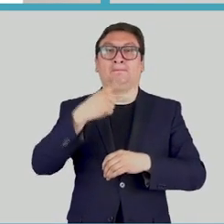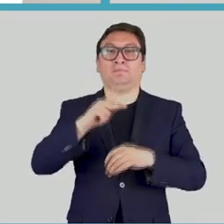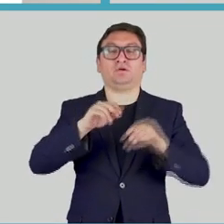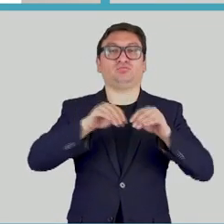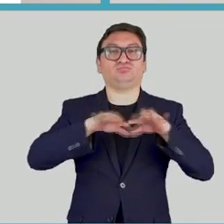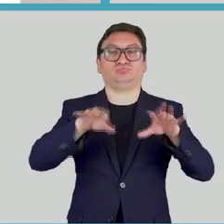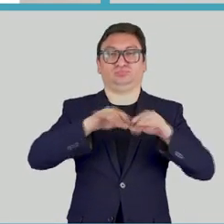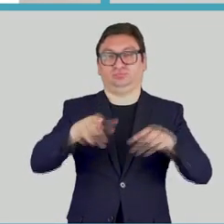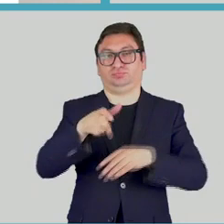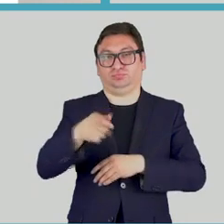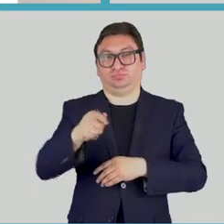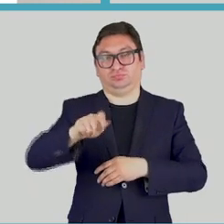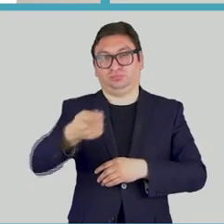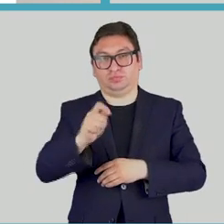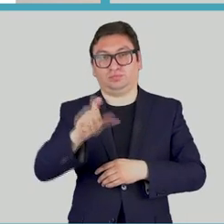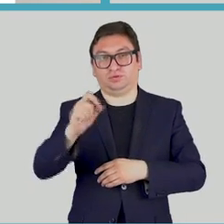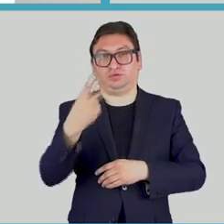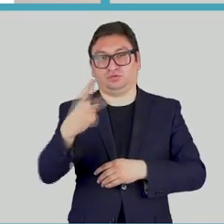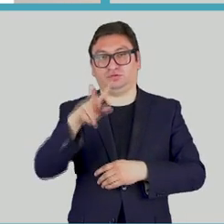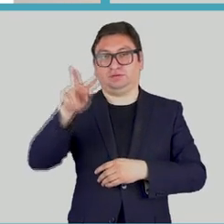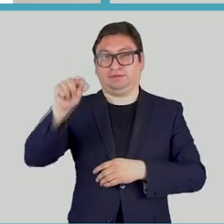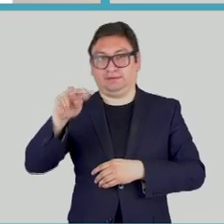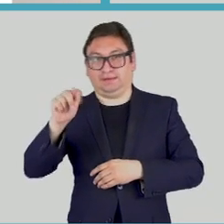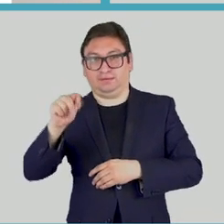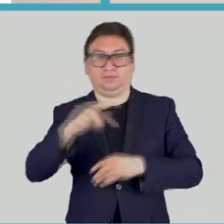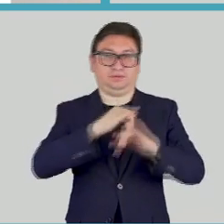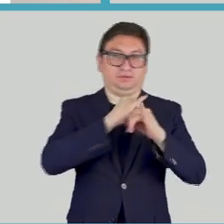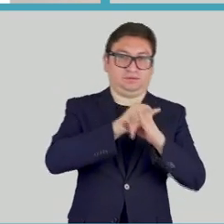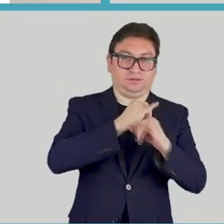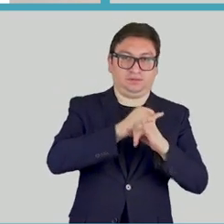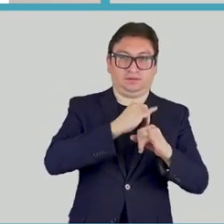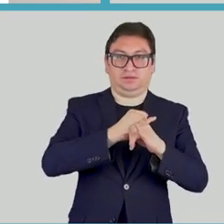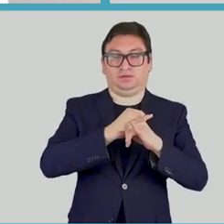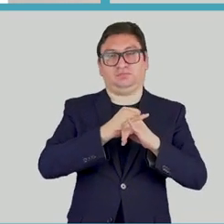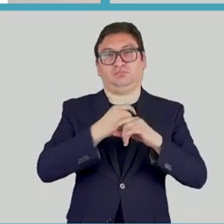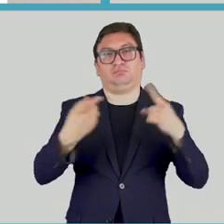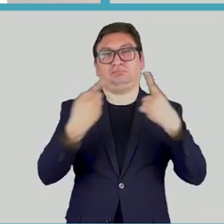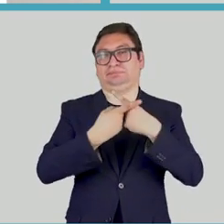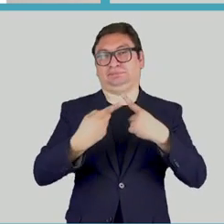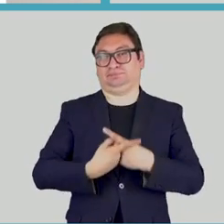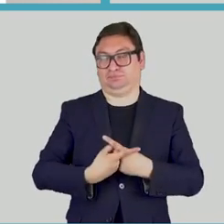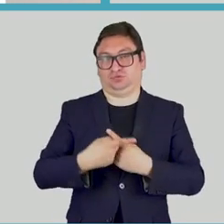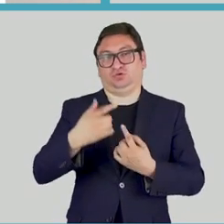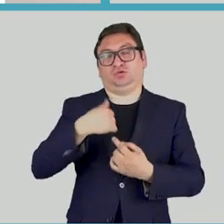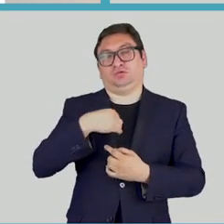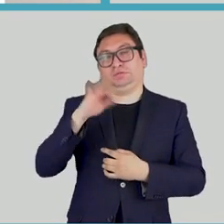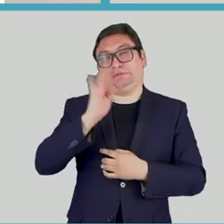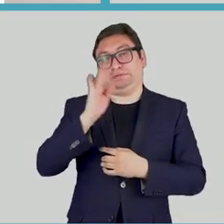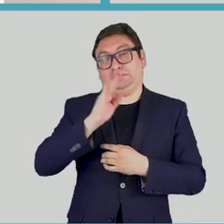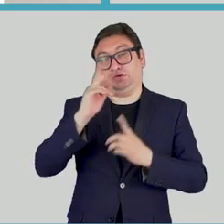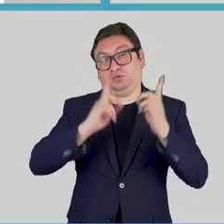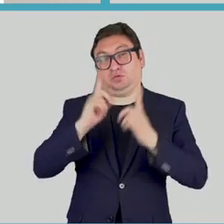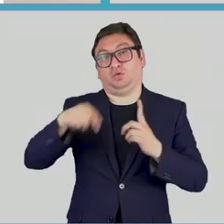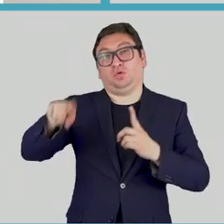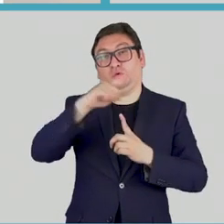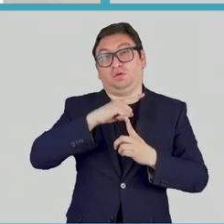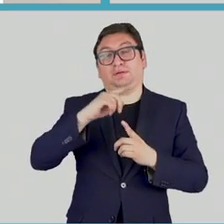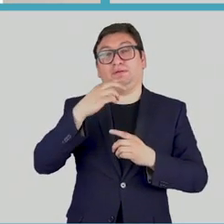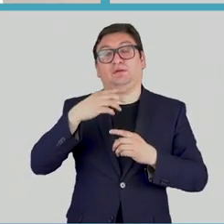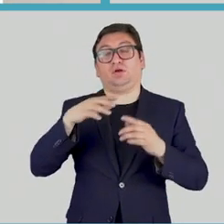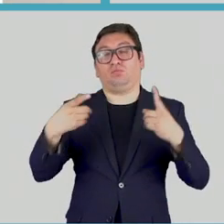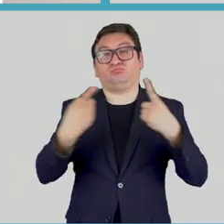que los contenidos del Canal 22 TV y la versión online correspondan no dudo que haya razones que